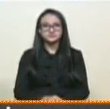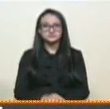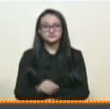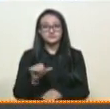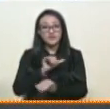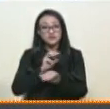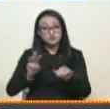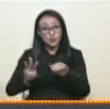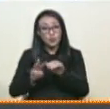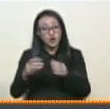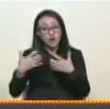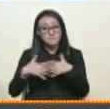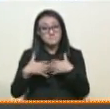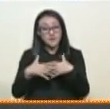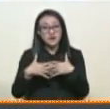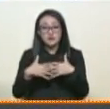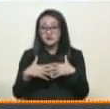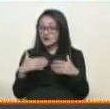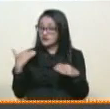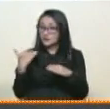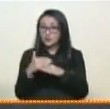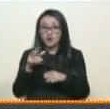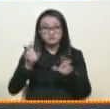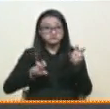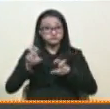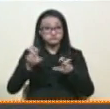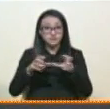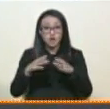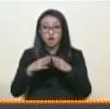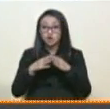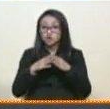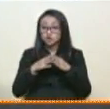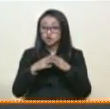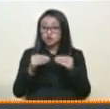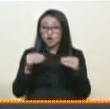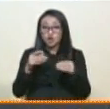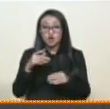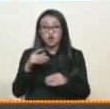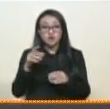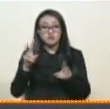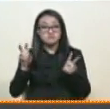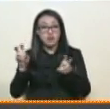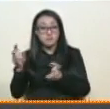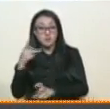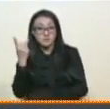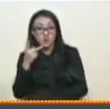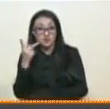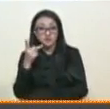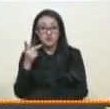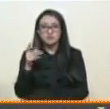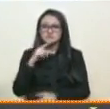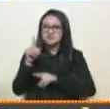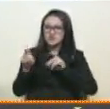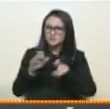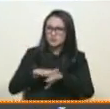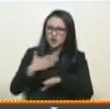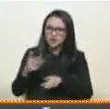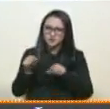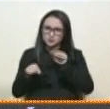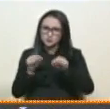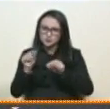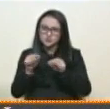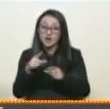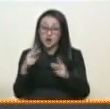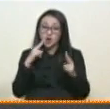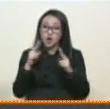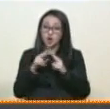de las máquinas de votación intervienen igualmente todos los partidos. Igualmente hacen sus observaciones, hacen sus preguntas, son conocedores,